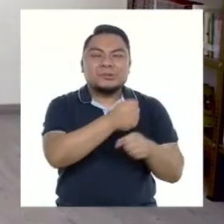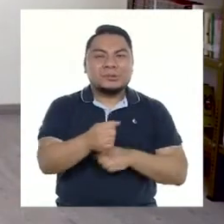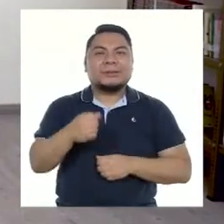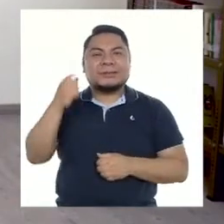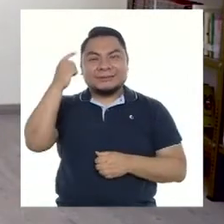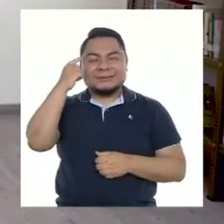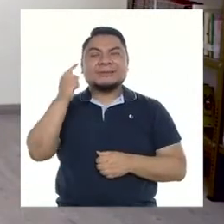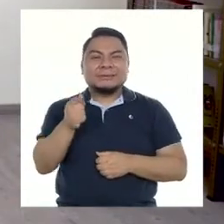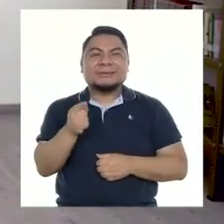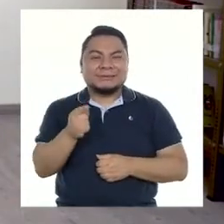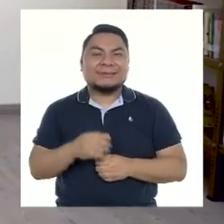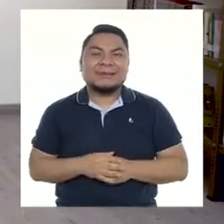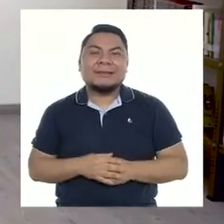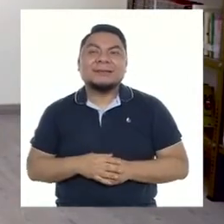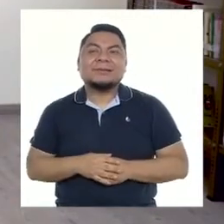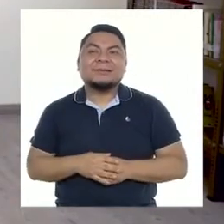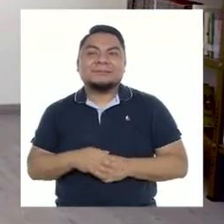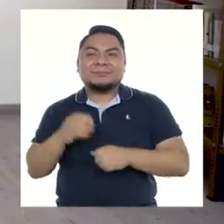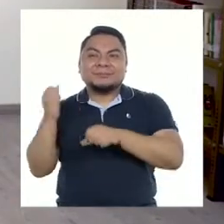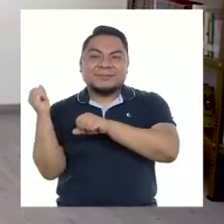Ah.